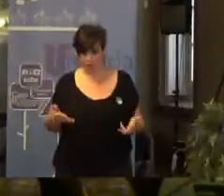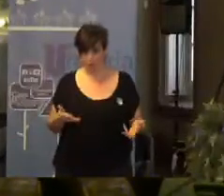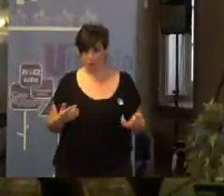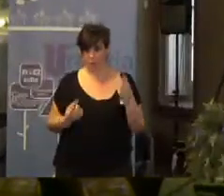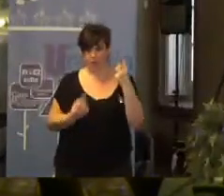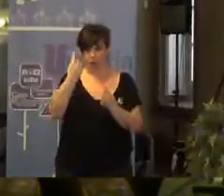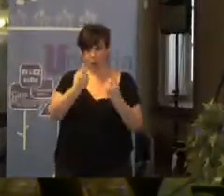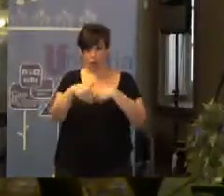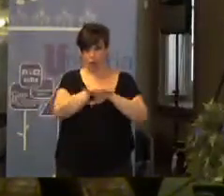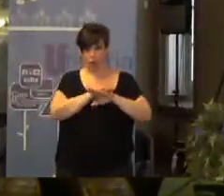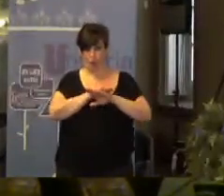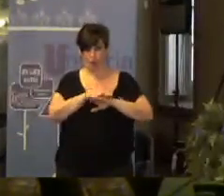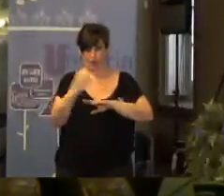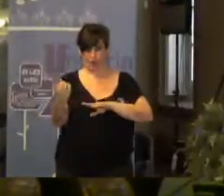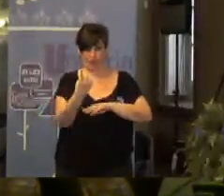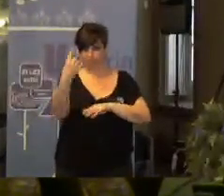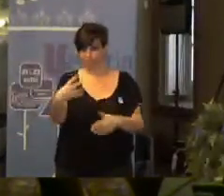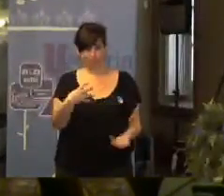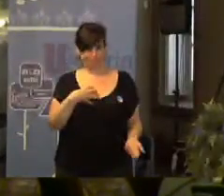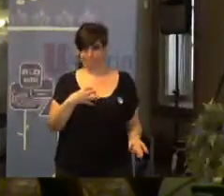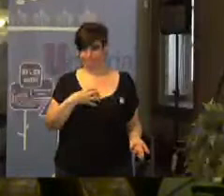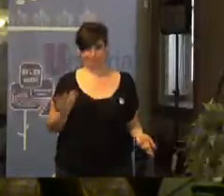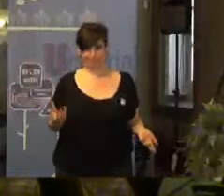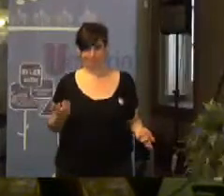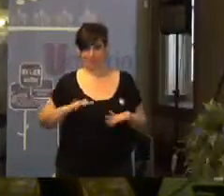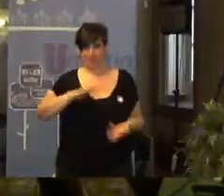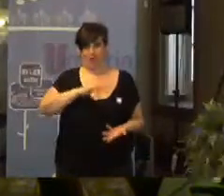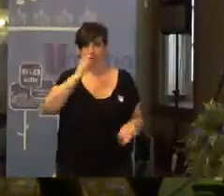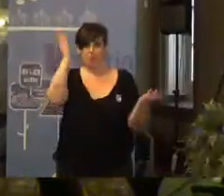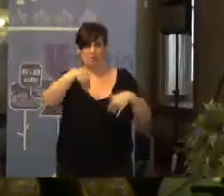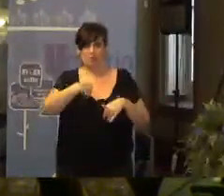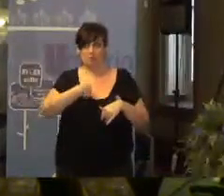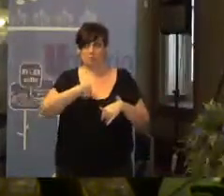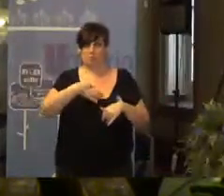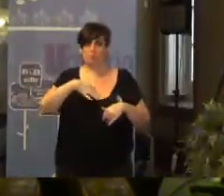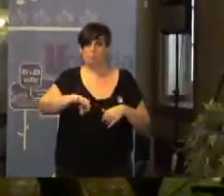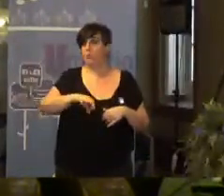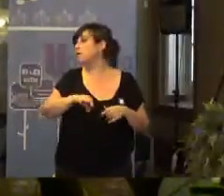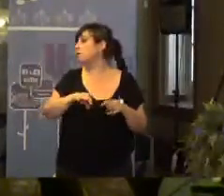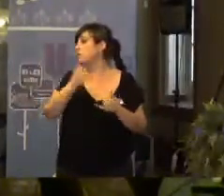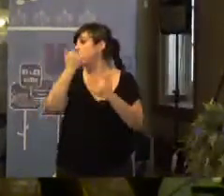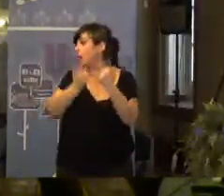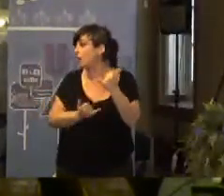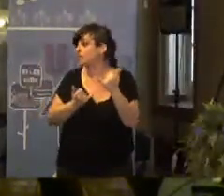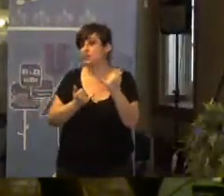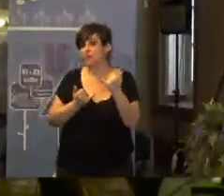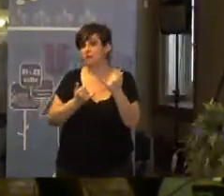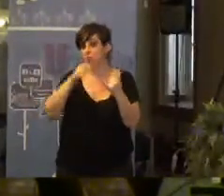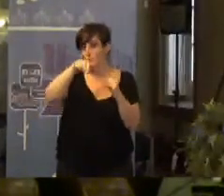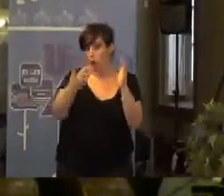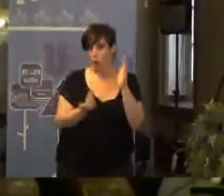só. Aquí o hai esa famosa chamada polo PP Coalición de Perdedores, que despois Pablo Casado acaba de utilizar esta